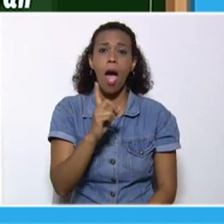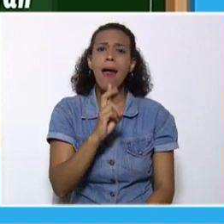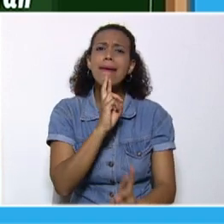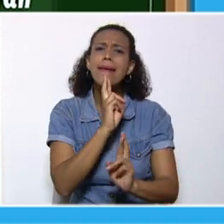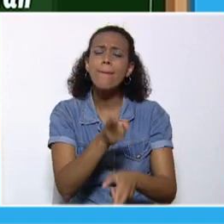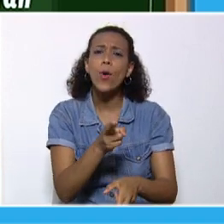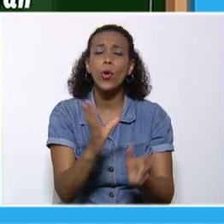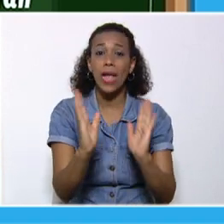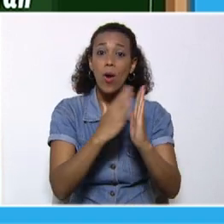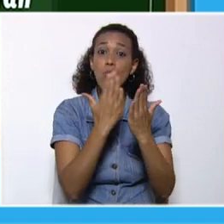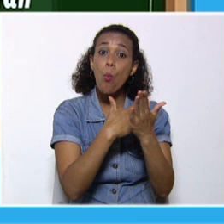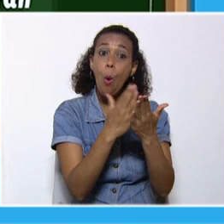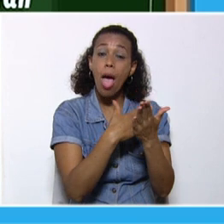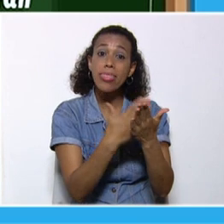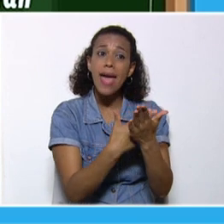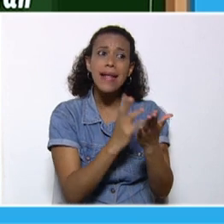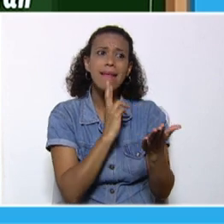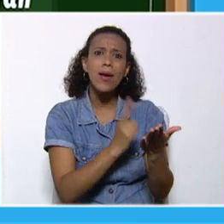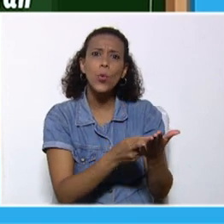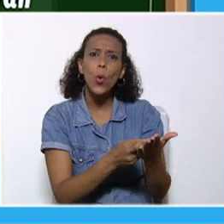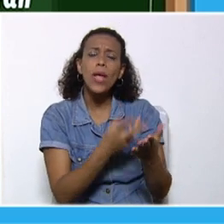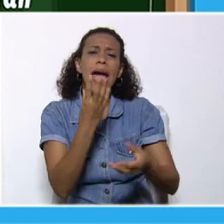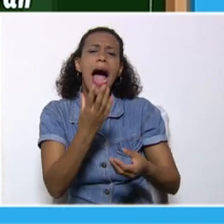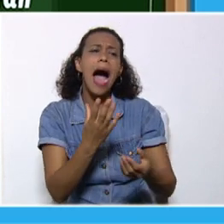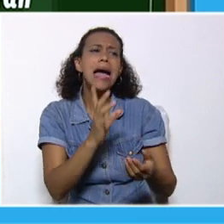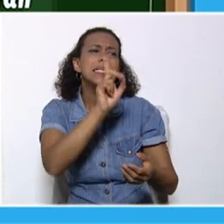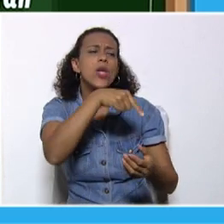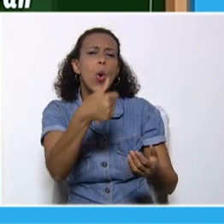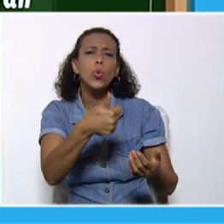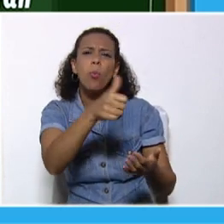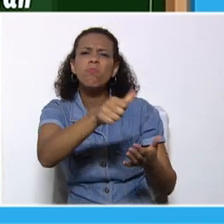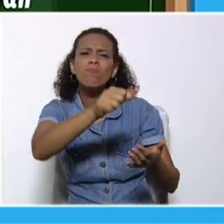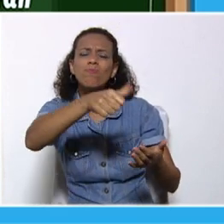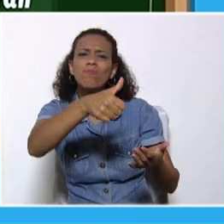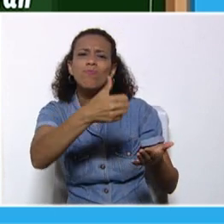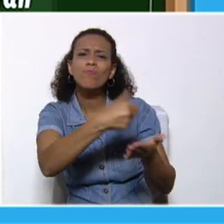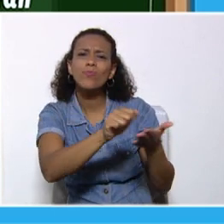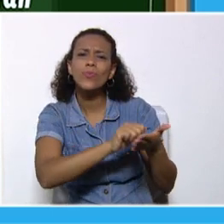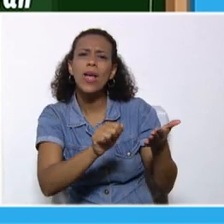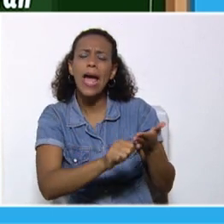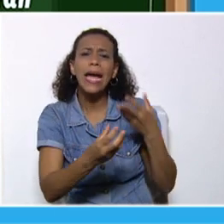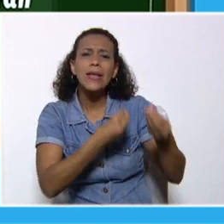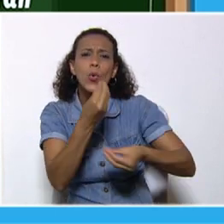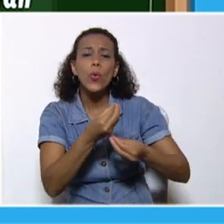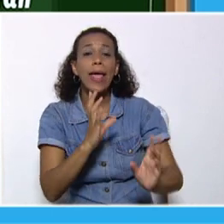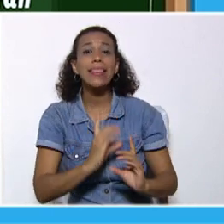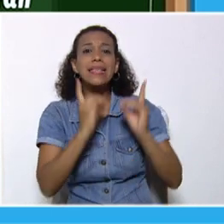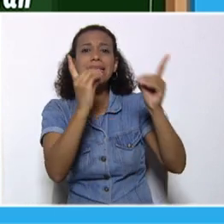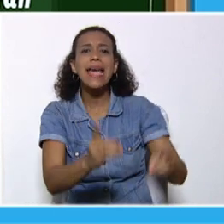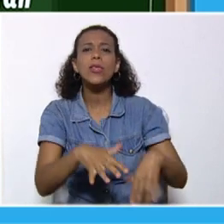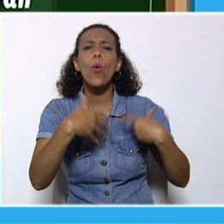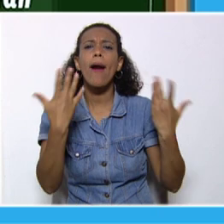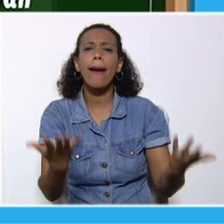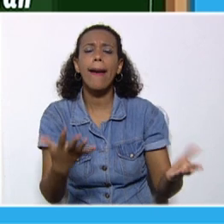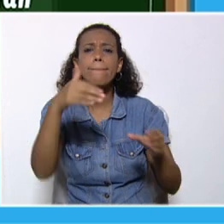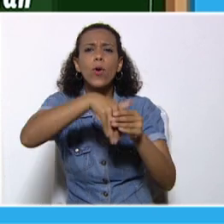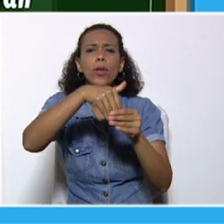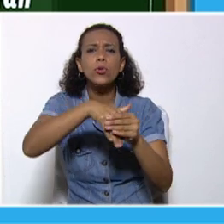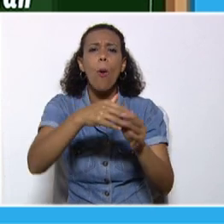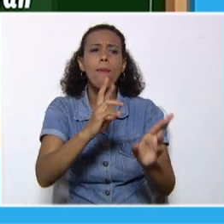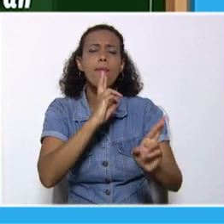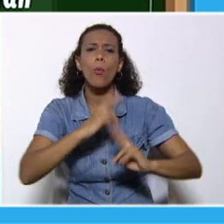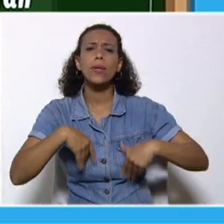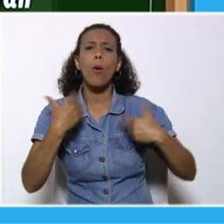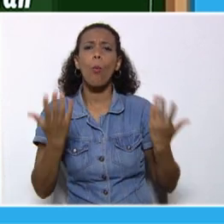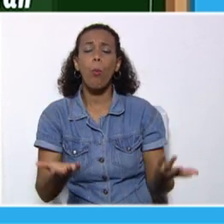Contesta en tu cuaderno qué poder garantiza la realización de esas elecciones y qué se estará decidiendo en ellas. También